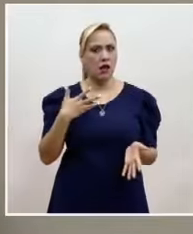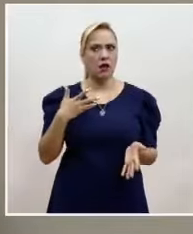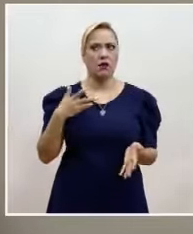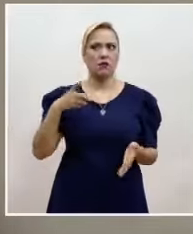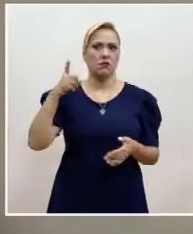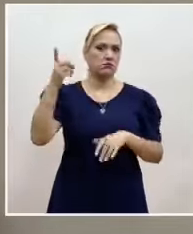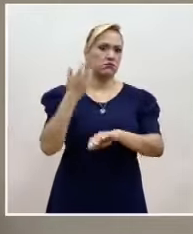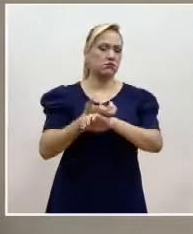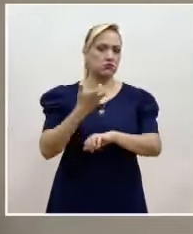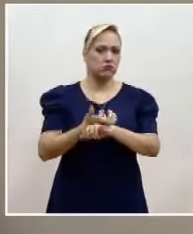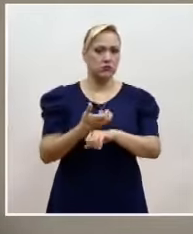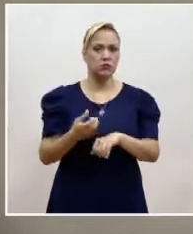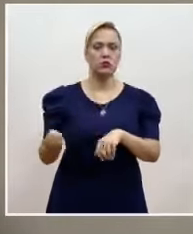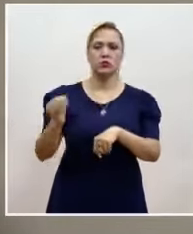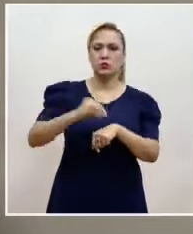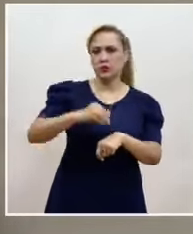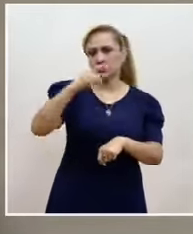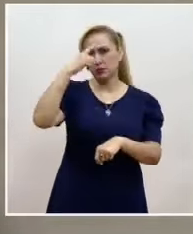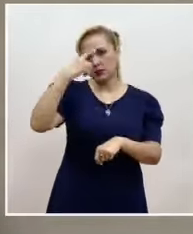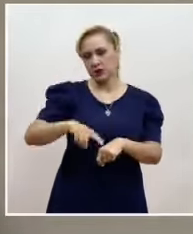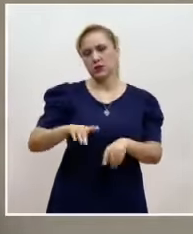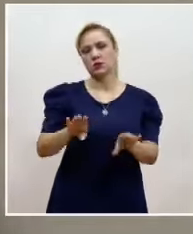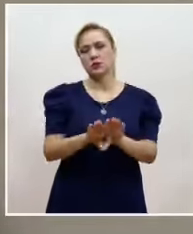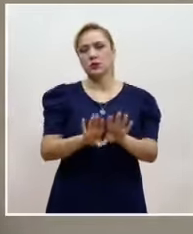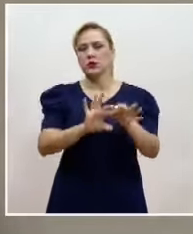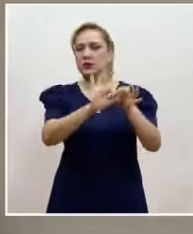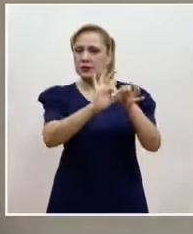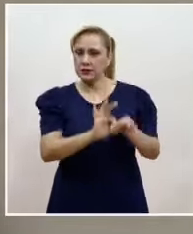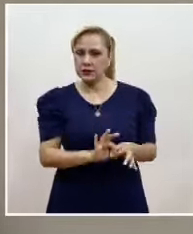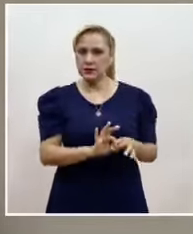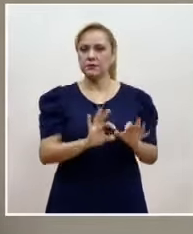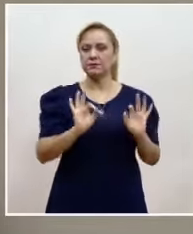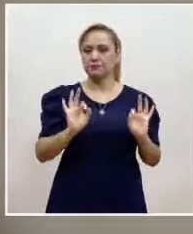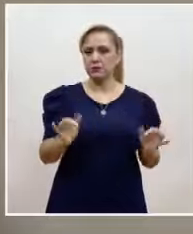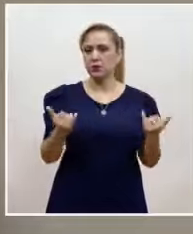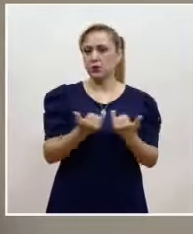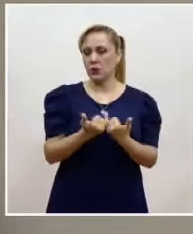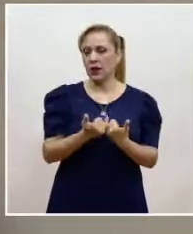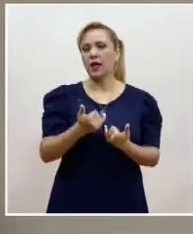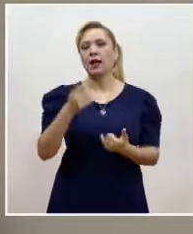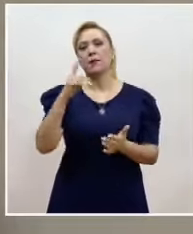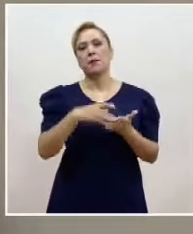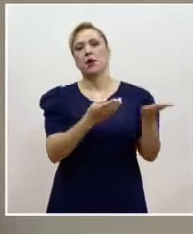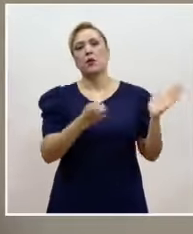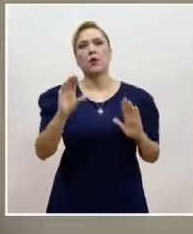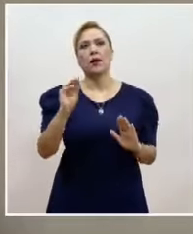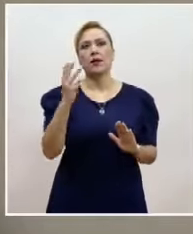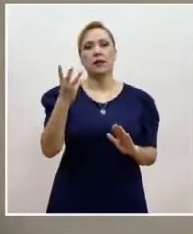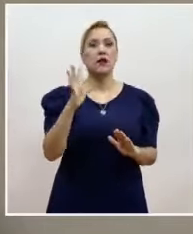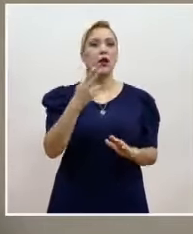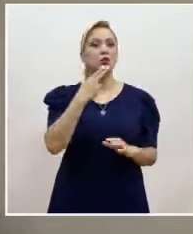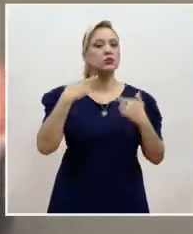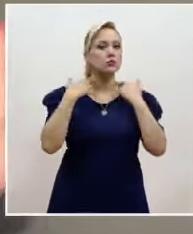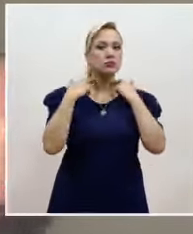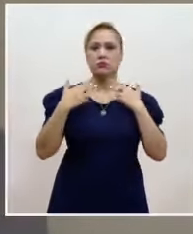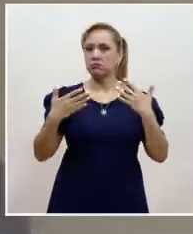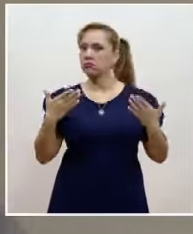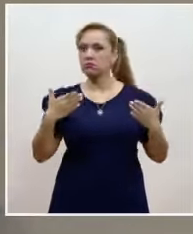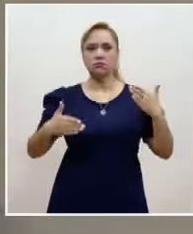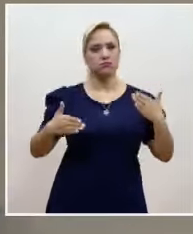que utilizan la jurimetría para sistematizar criterios. Desde 1993 ya se utiliza inteligencia artificial también para,